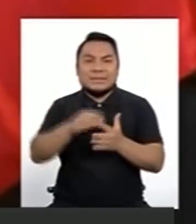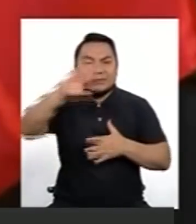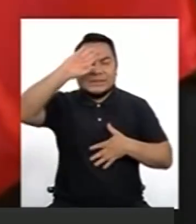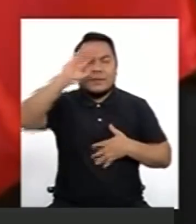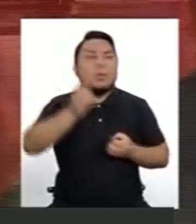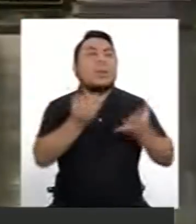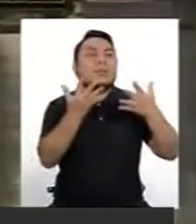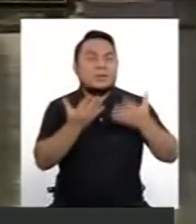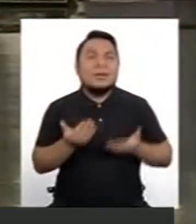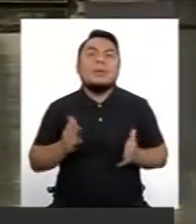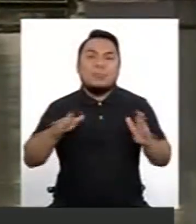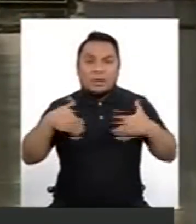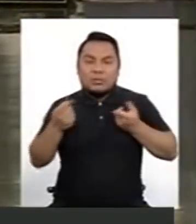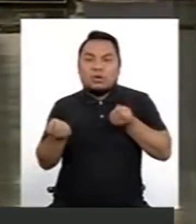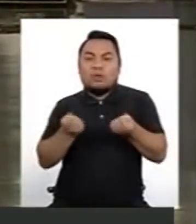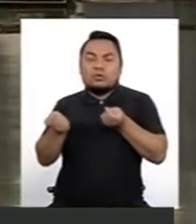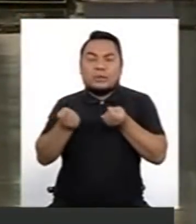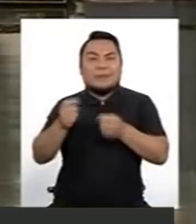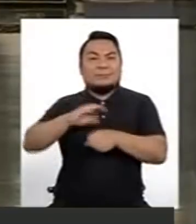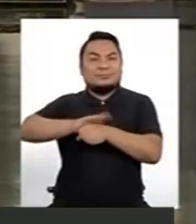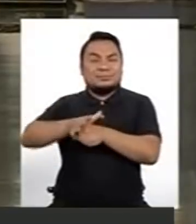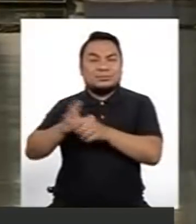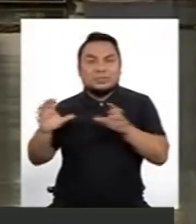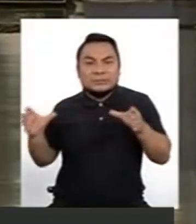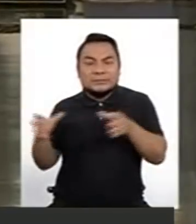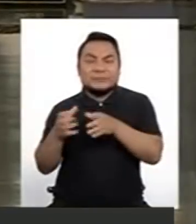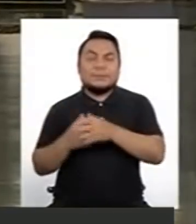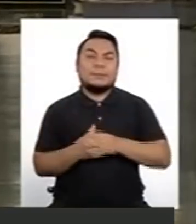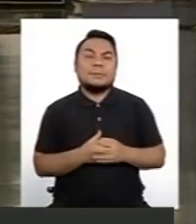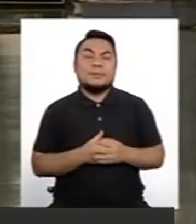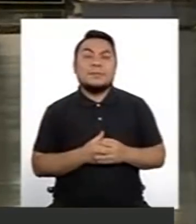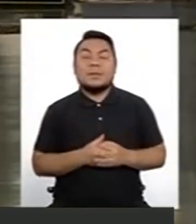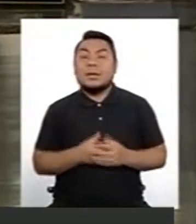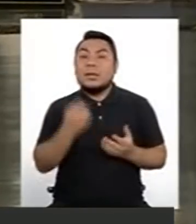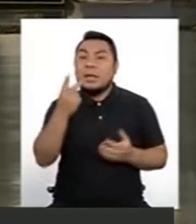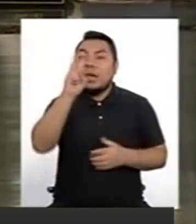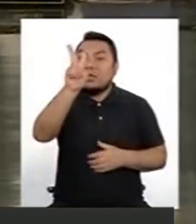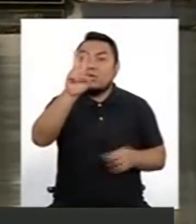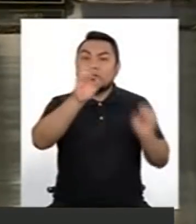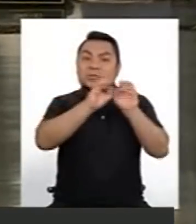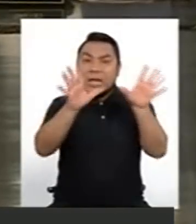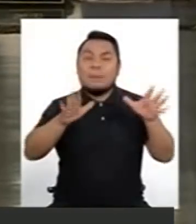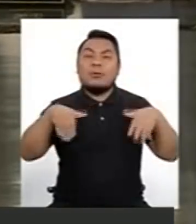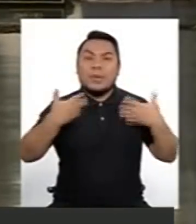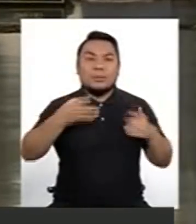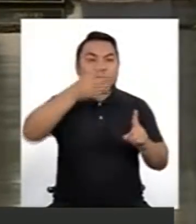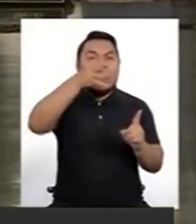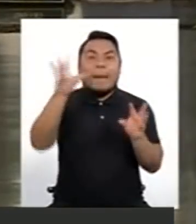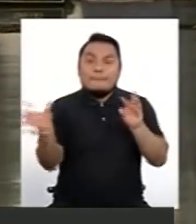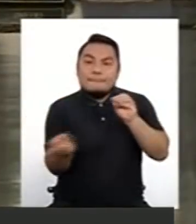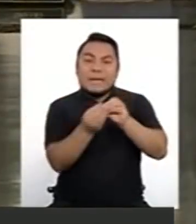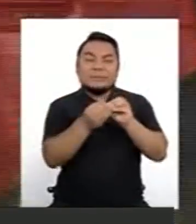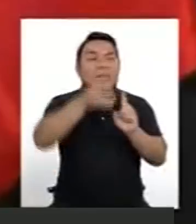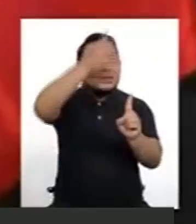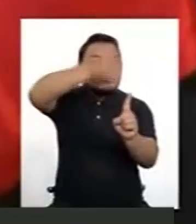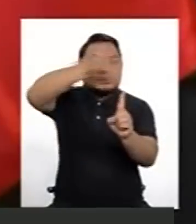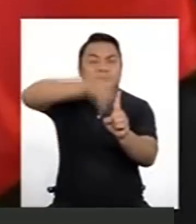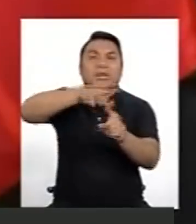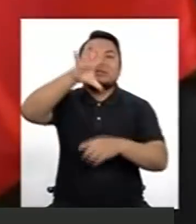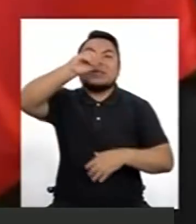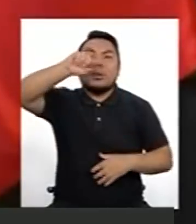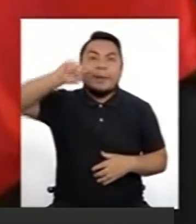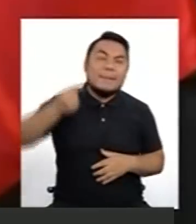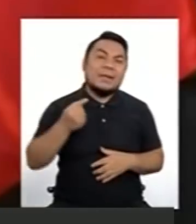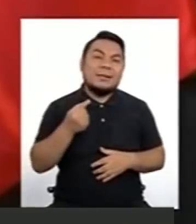el contagio. Y obviamente, si hacemos en 2 días 50.000 nuevas muestras,